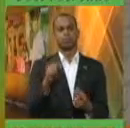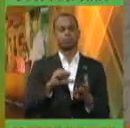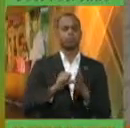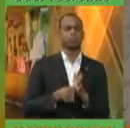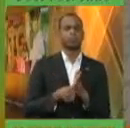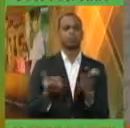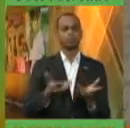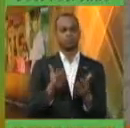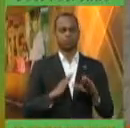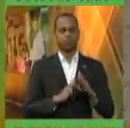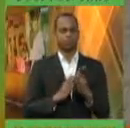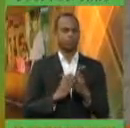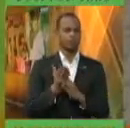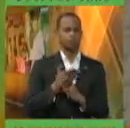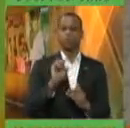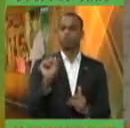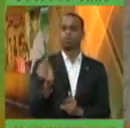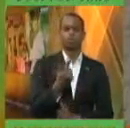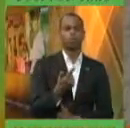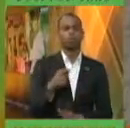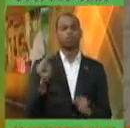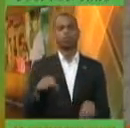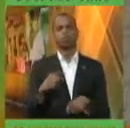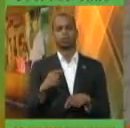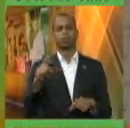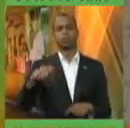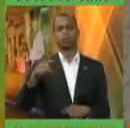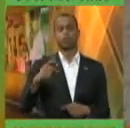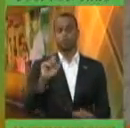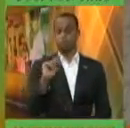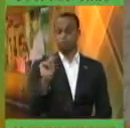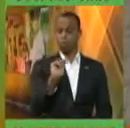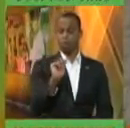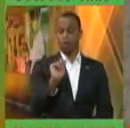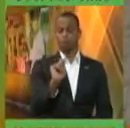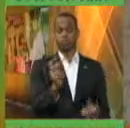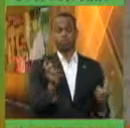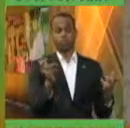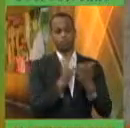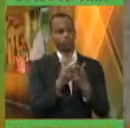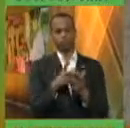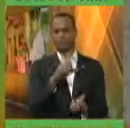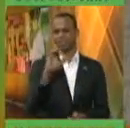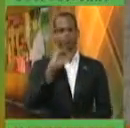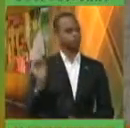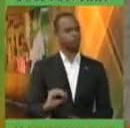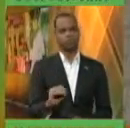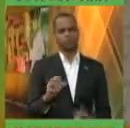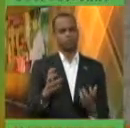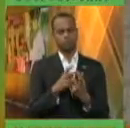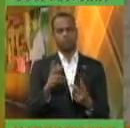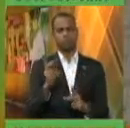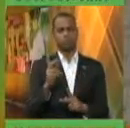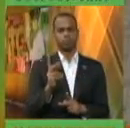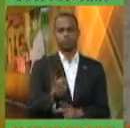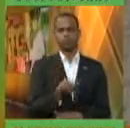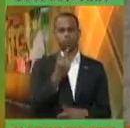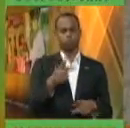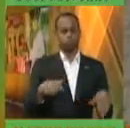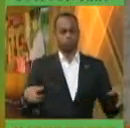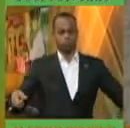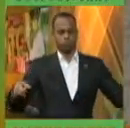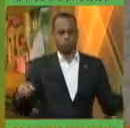en parte a la accesibilidad todas las playas bandera azul en el país deben tener un baño adaptado 100% qué significa esto deben tener dos barras de